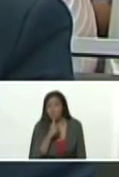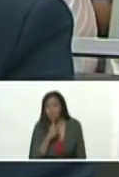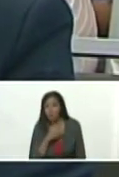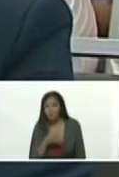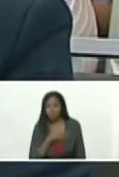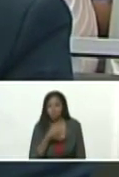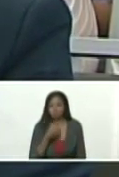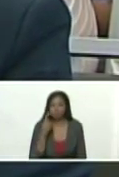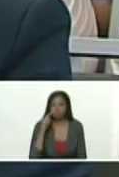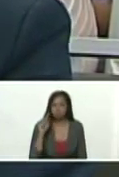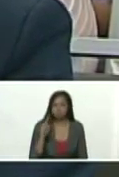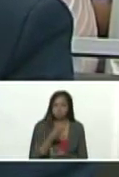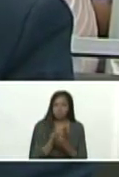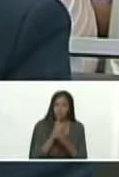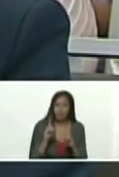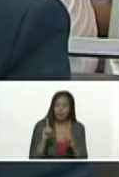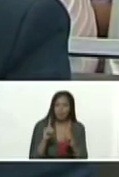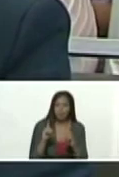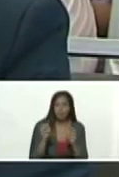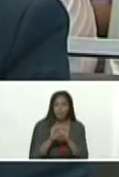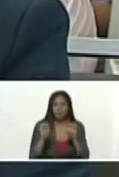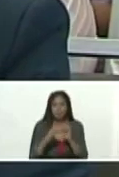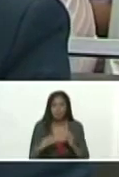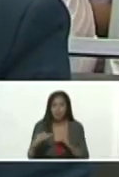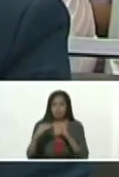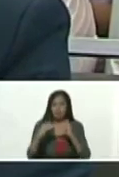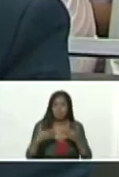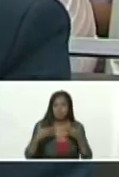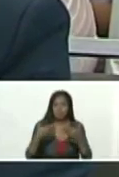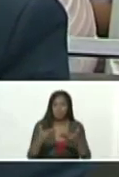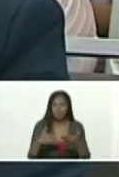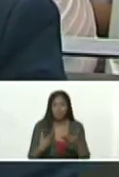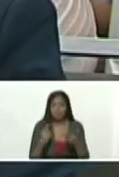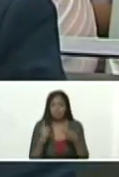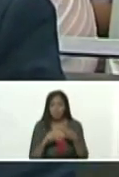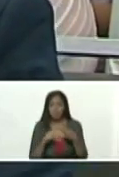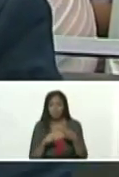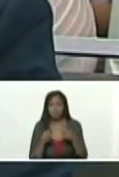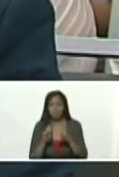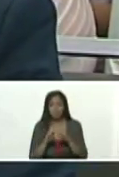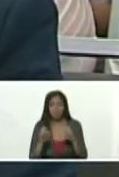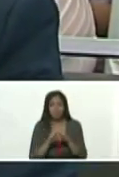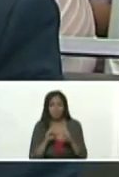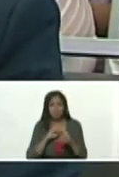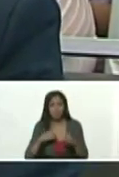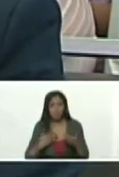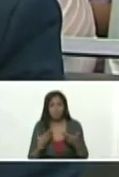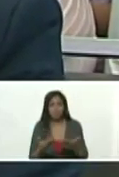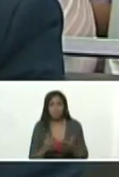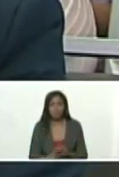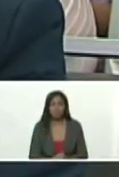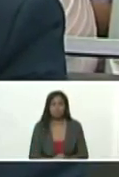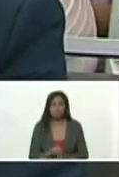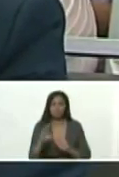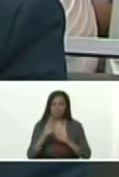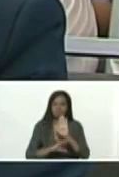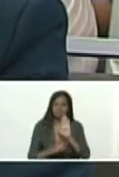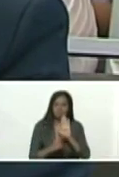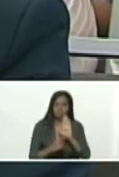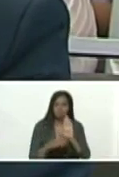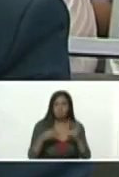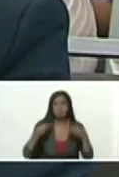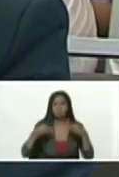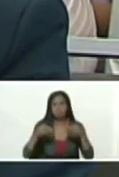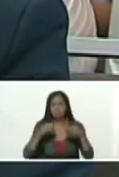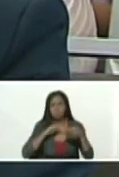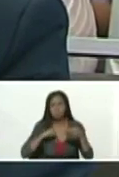educación democrática, igualitaria, y que da el acceso. En segundo lugar, ¿qué educación damos? El currículum es flexible.